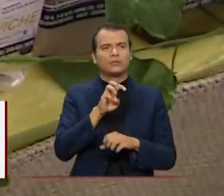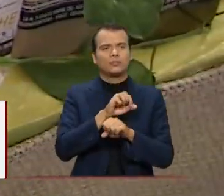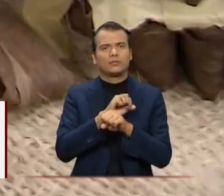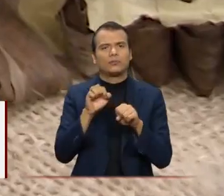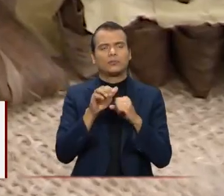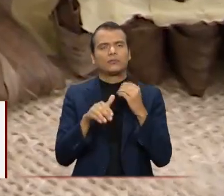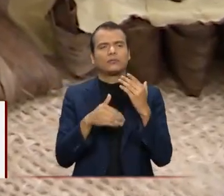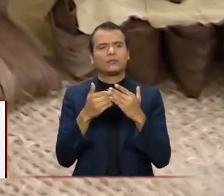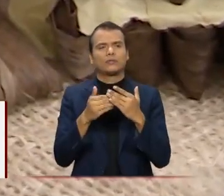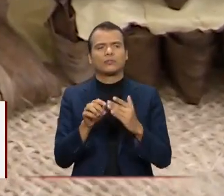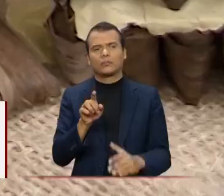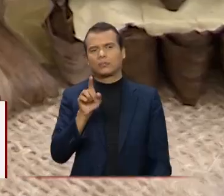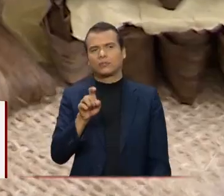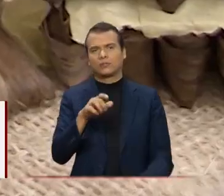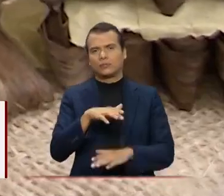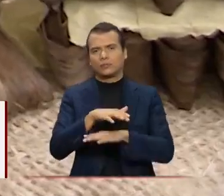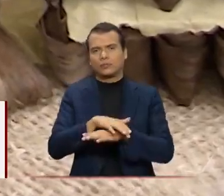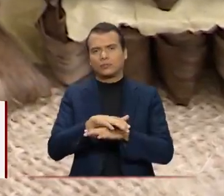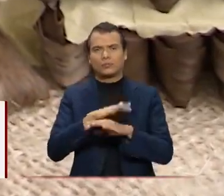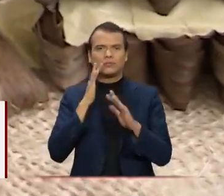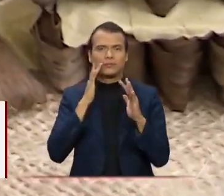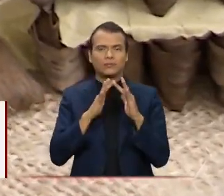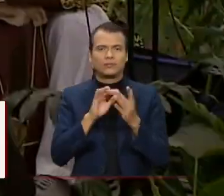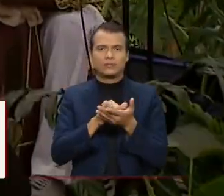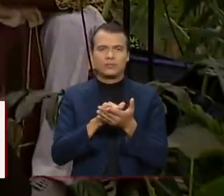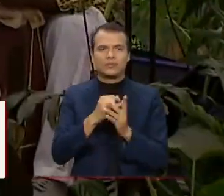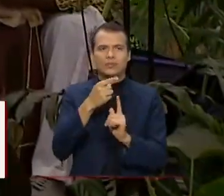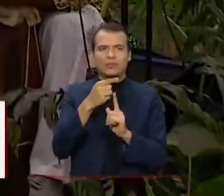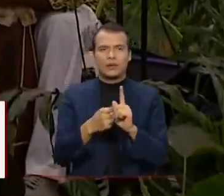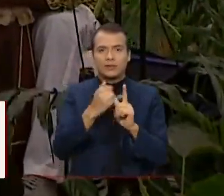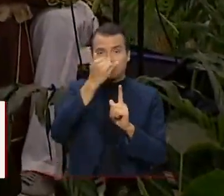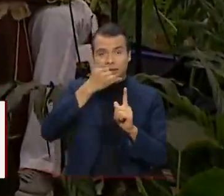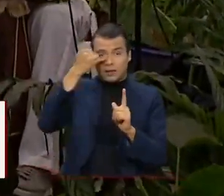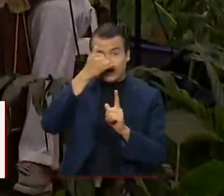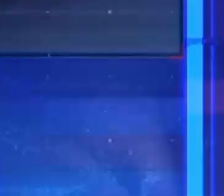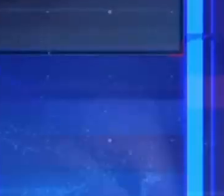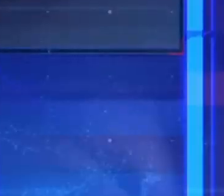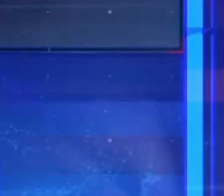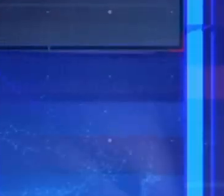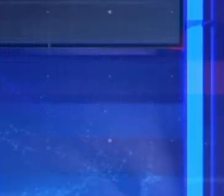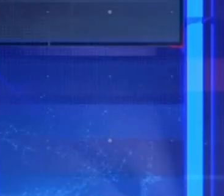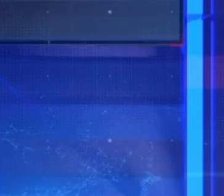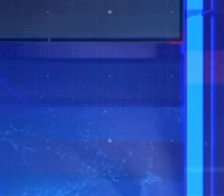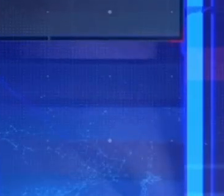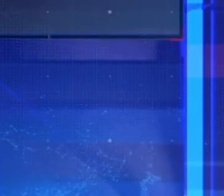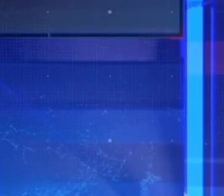hasta las 6 de la tarde, como parte de la celebración del mes de la afrocolombianidad.